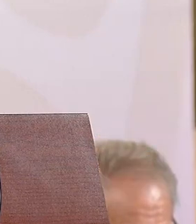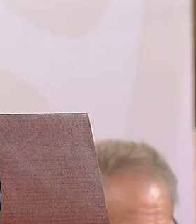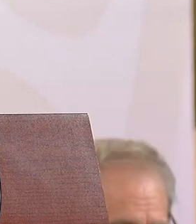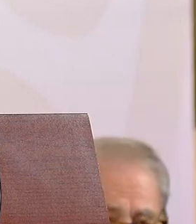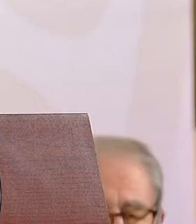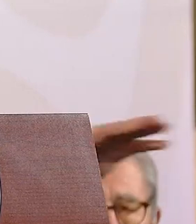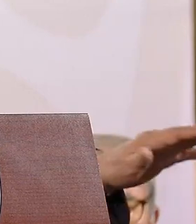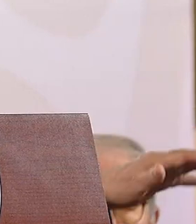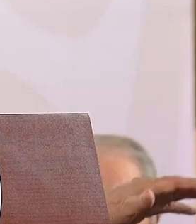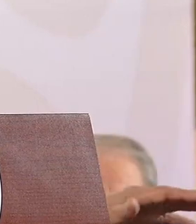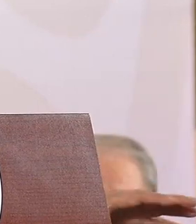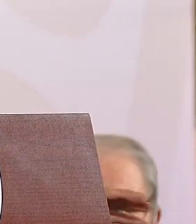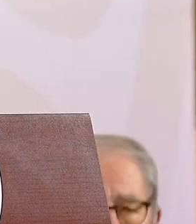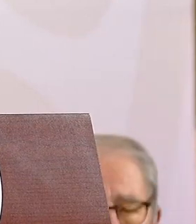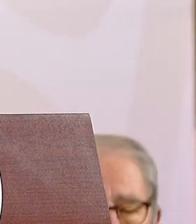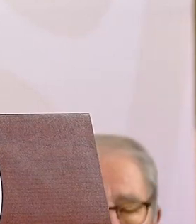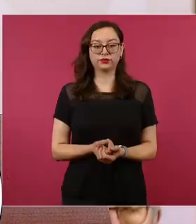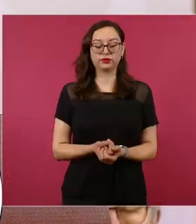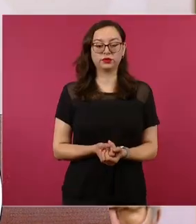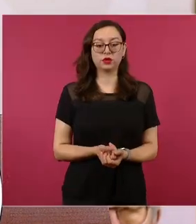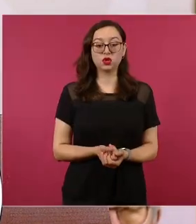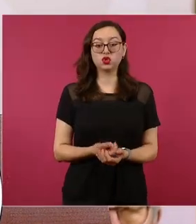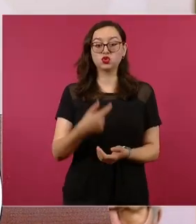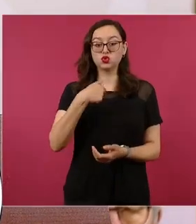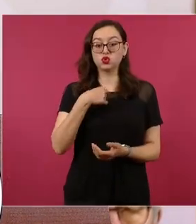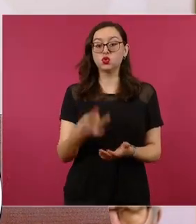no se habla de política.